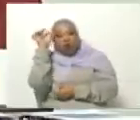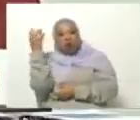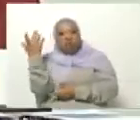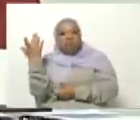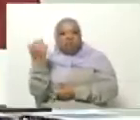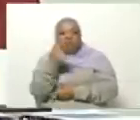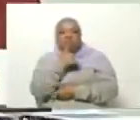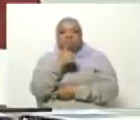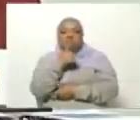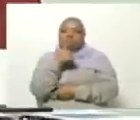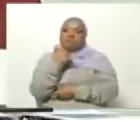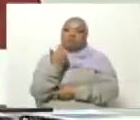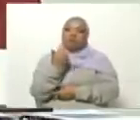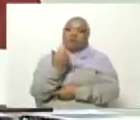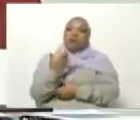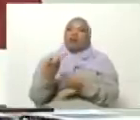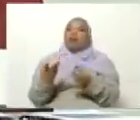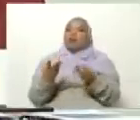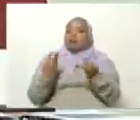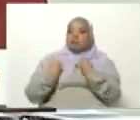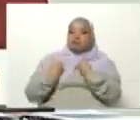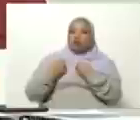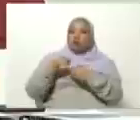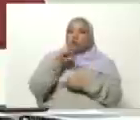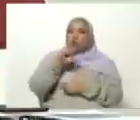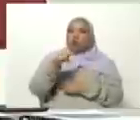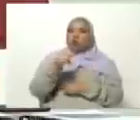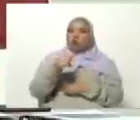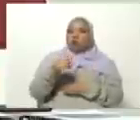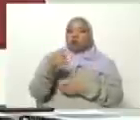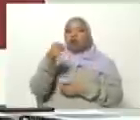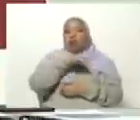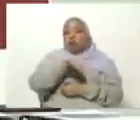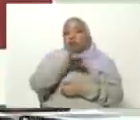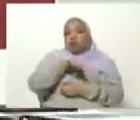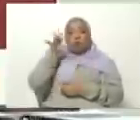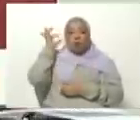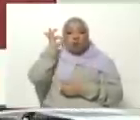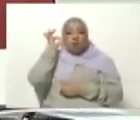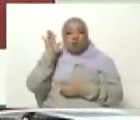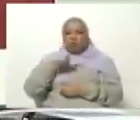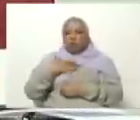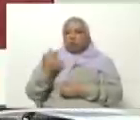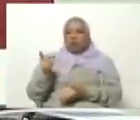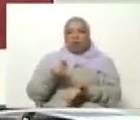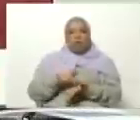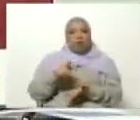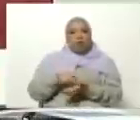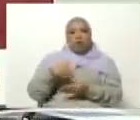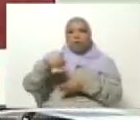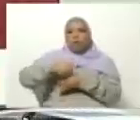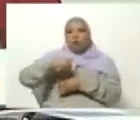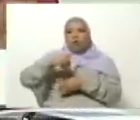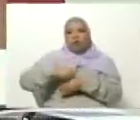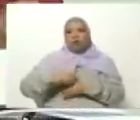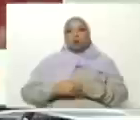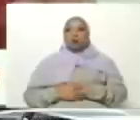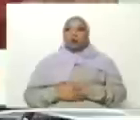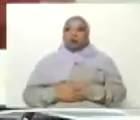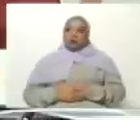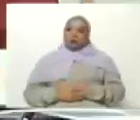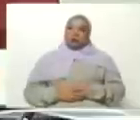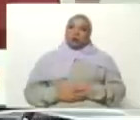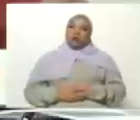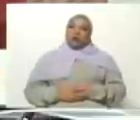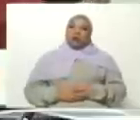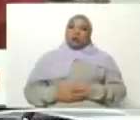Que la resuelvan ellos. Y yo te garantizo que esa señora no va a participar en ninguna elección. Ahora, tú le dices a ella,